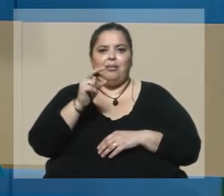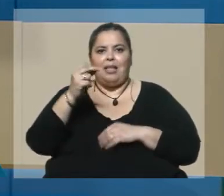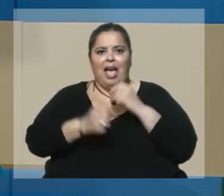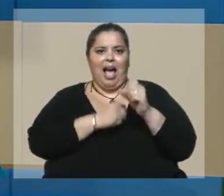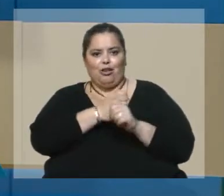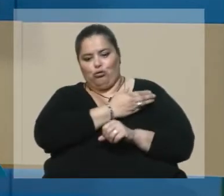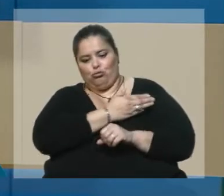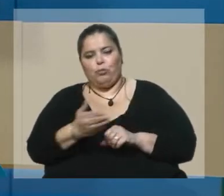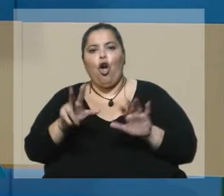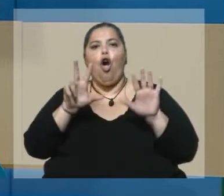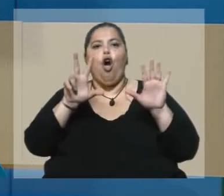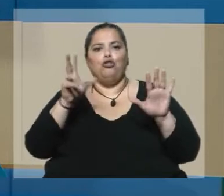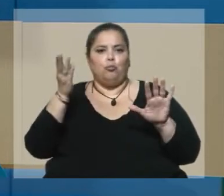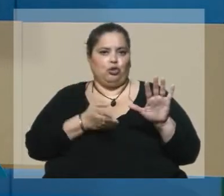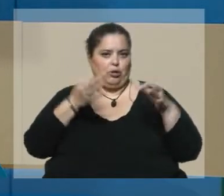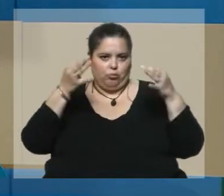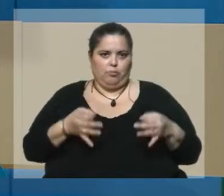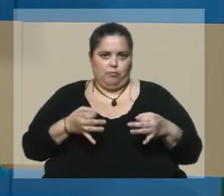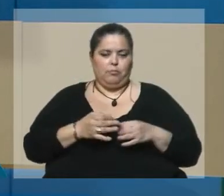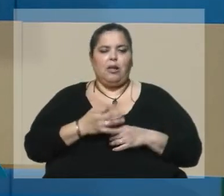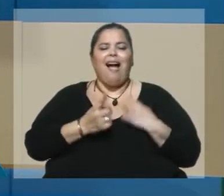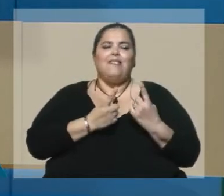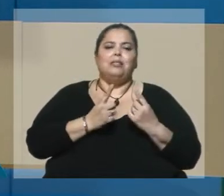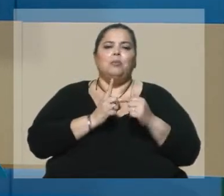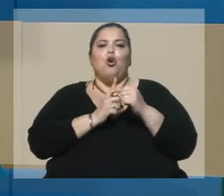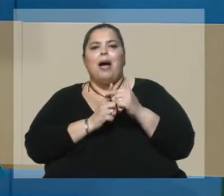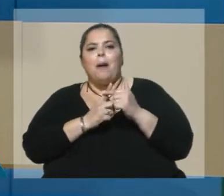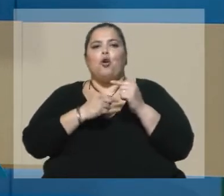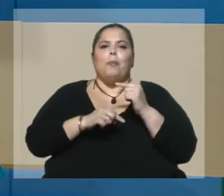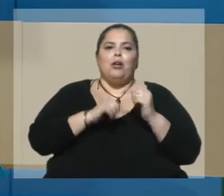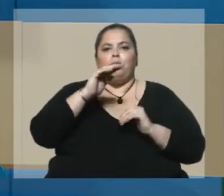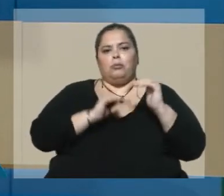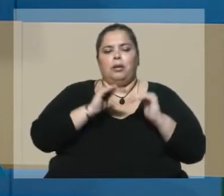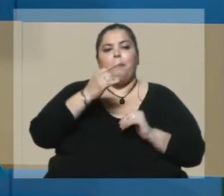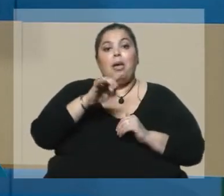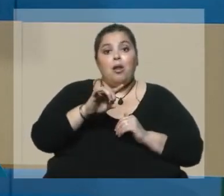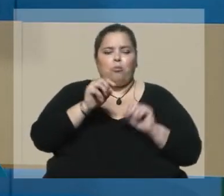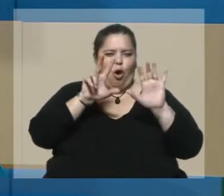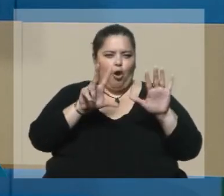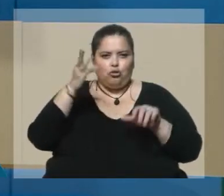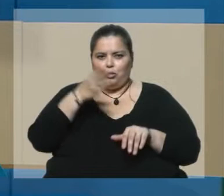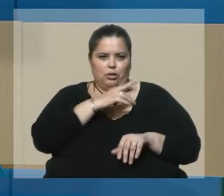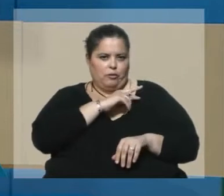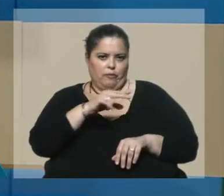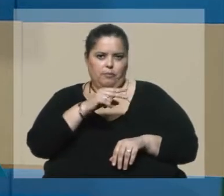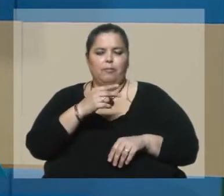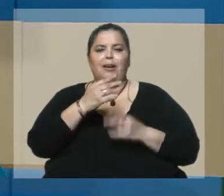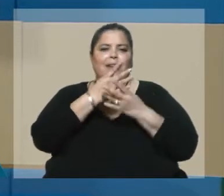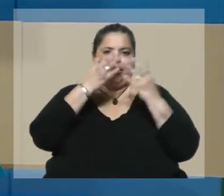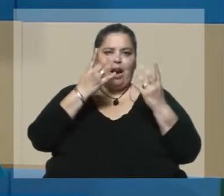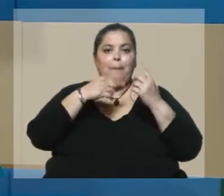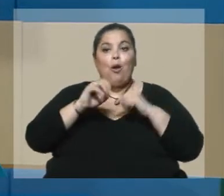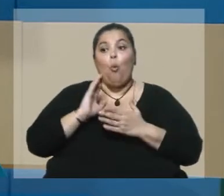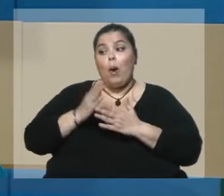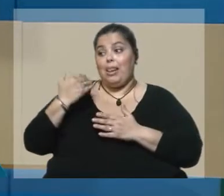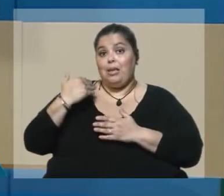8% más menos un punto porcentual en particular en el último año si se quiere